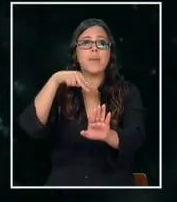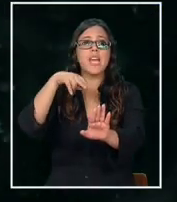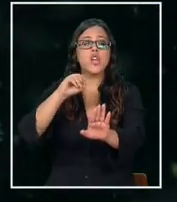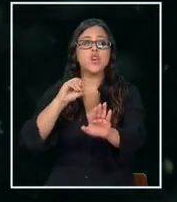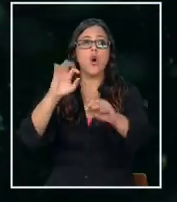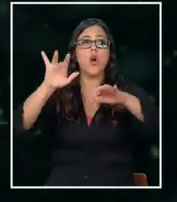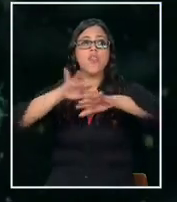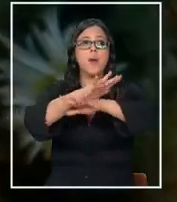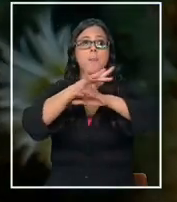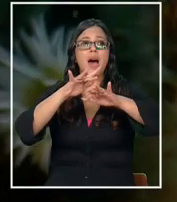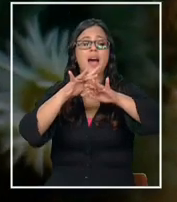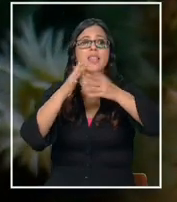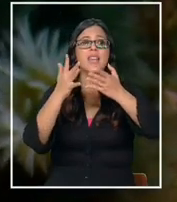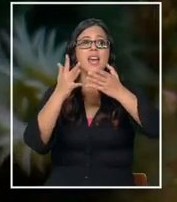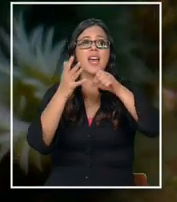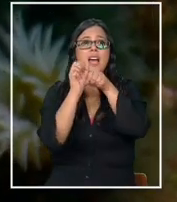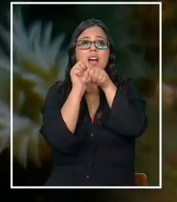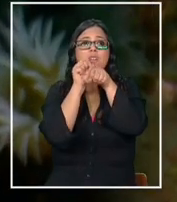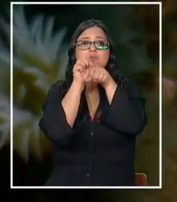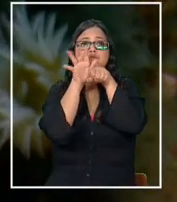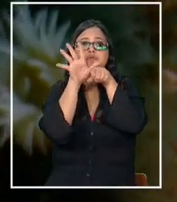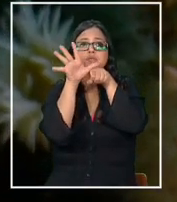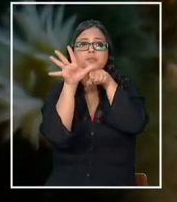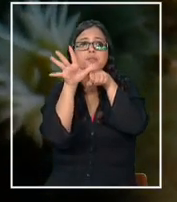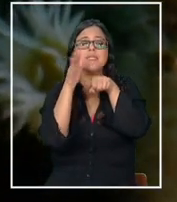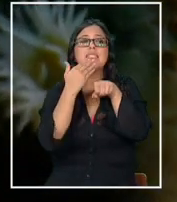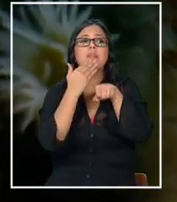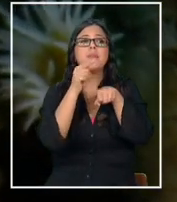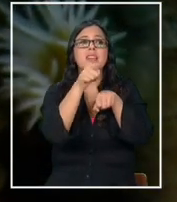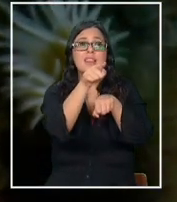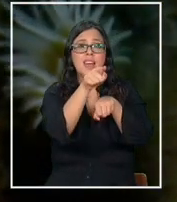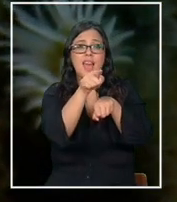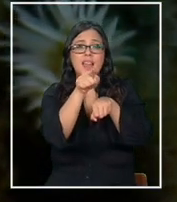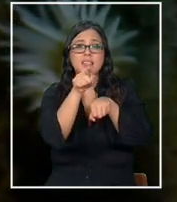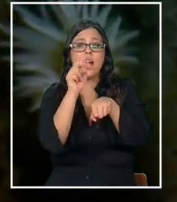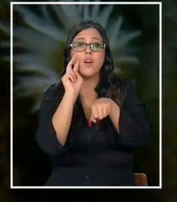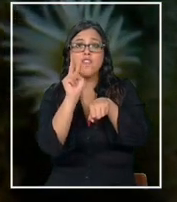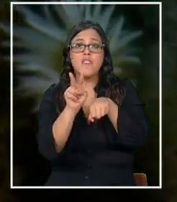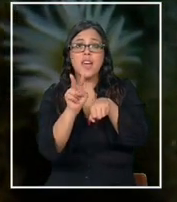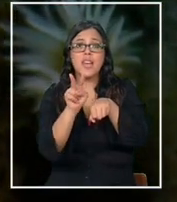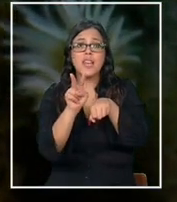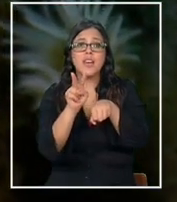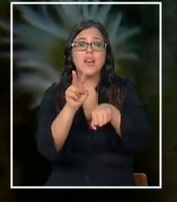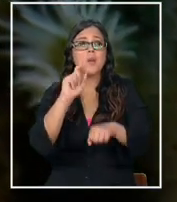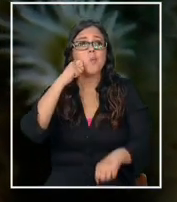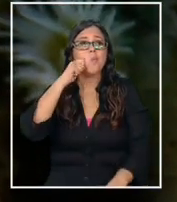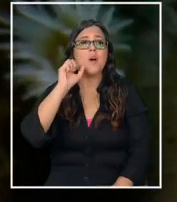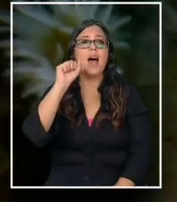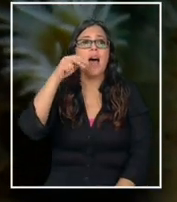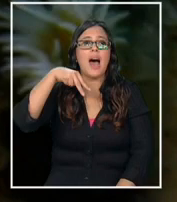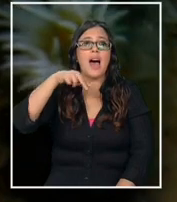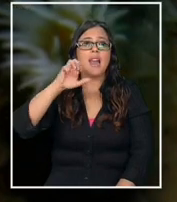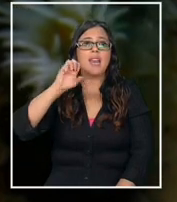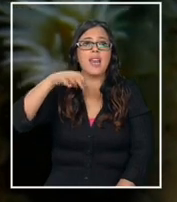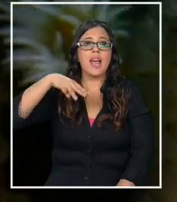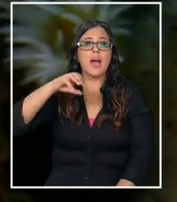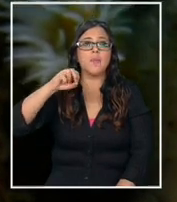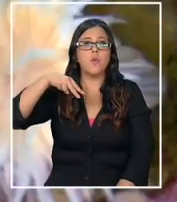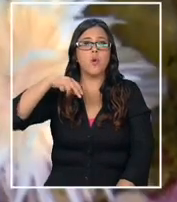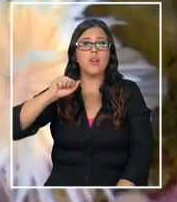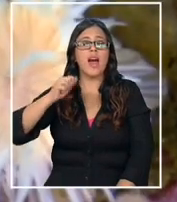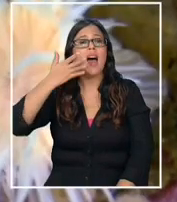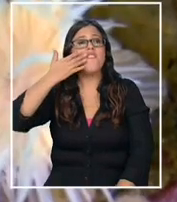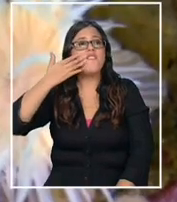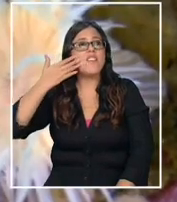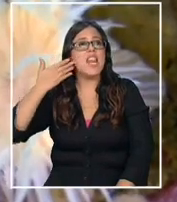por tentáculos. En Comau abundan las actinias como esta, también llamada anémona blanca urticante, y